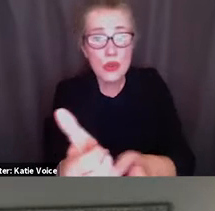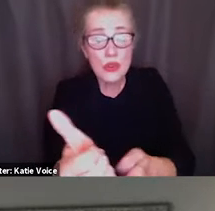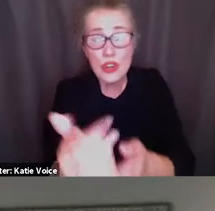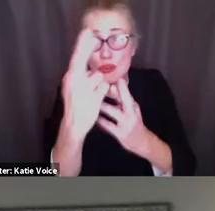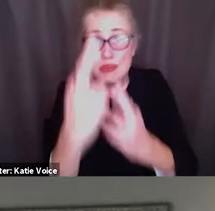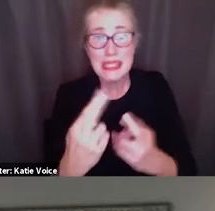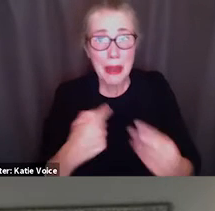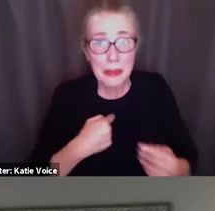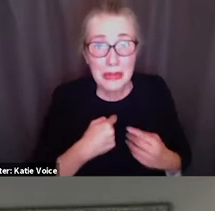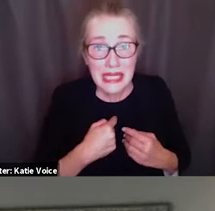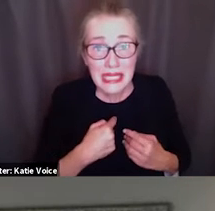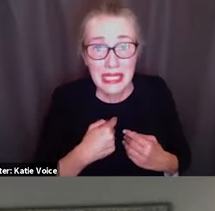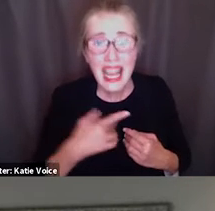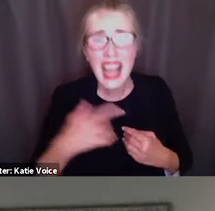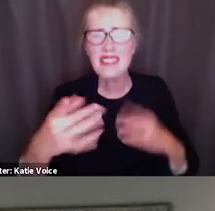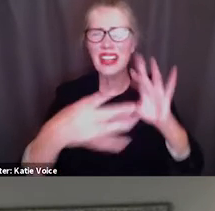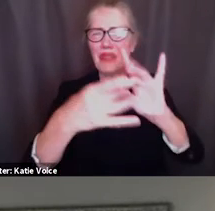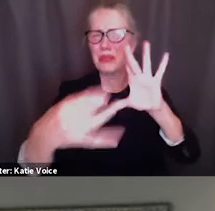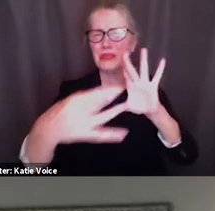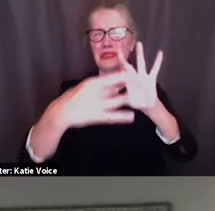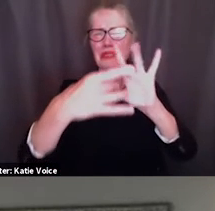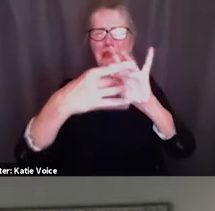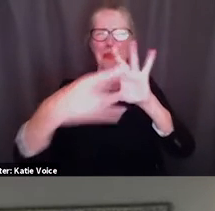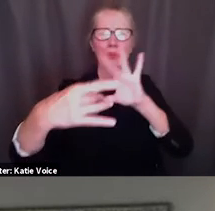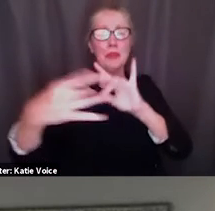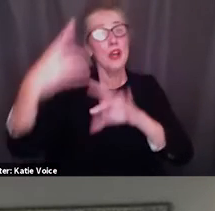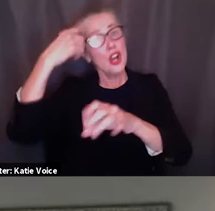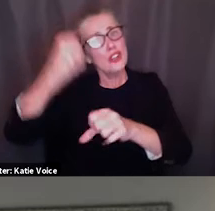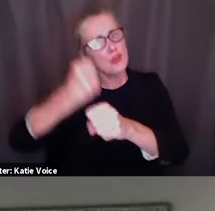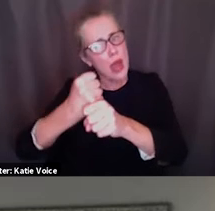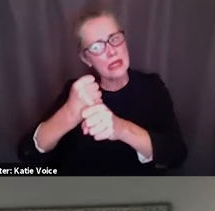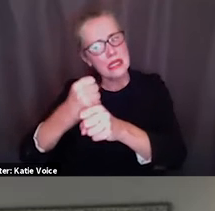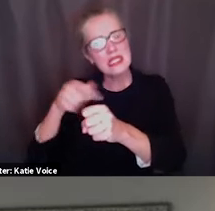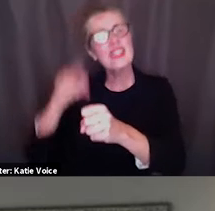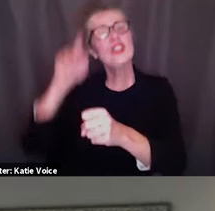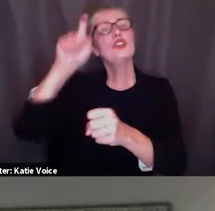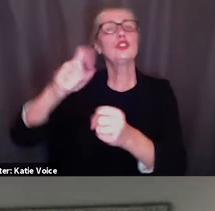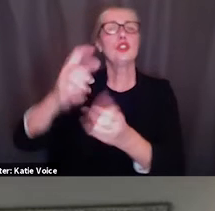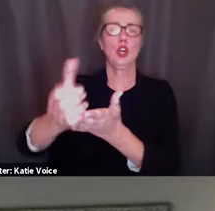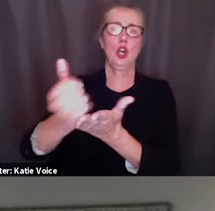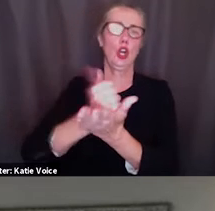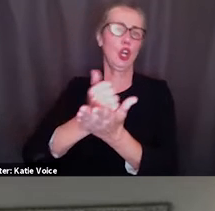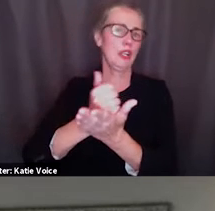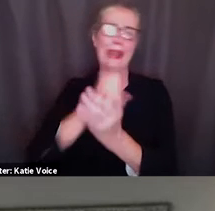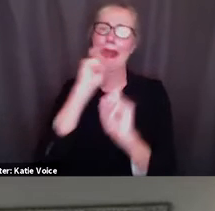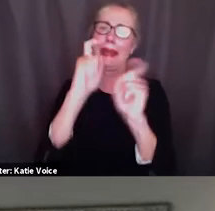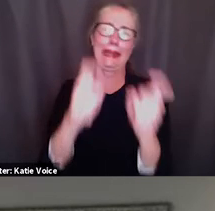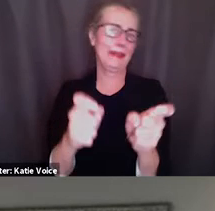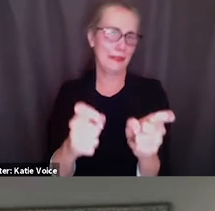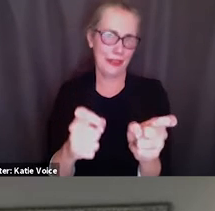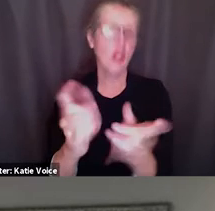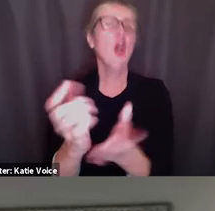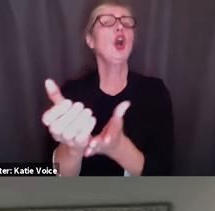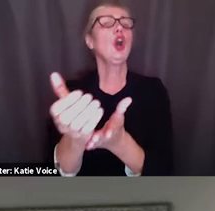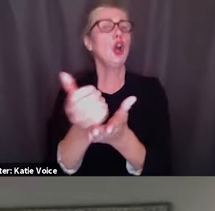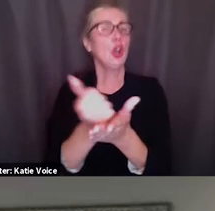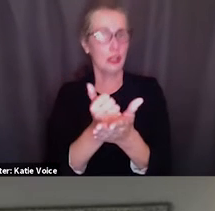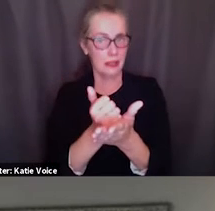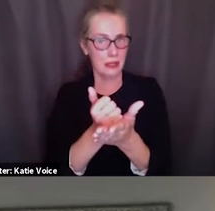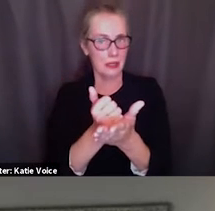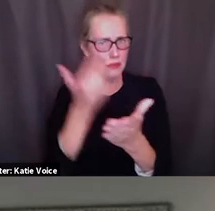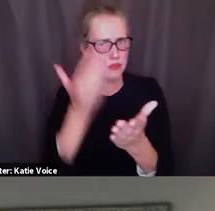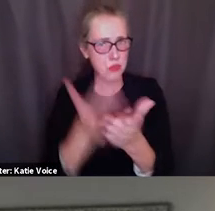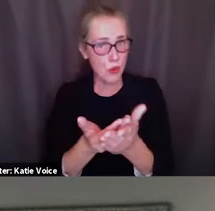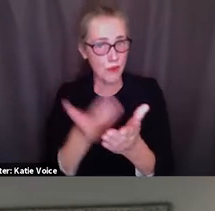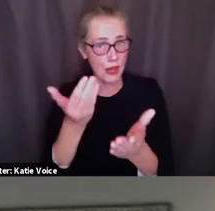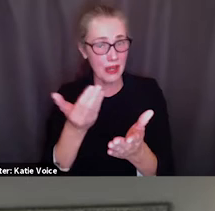cuando me han faltado el respeto. Y la confianza es algo que se obtiene y que se gana. Y a